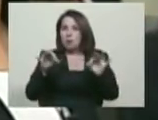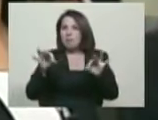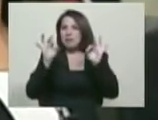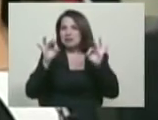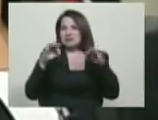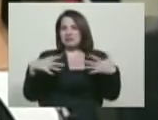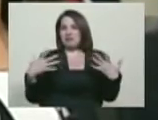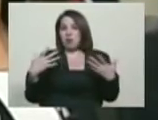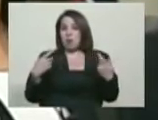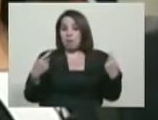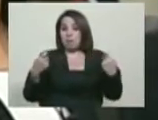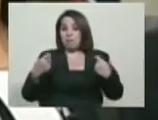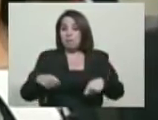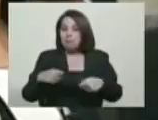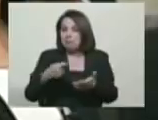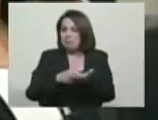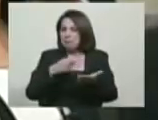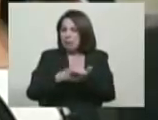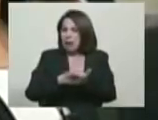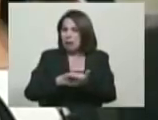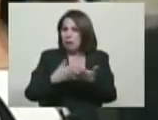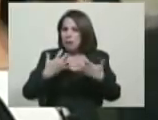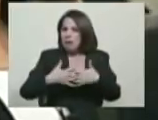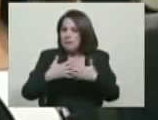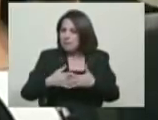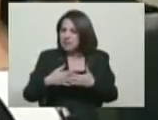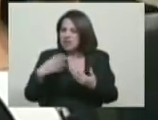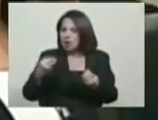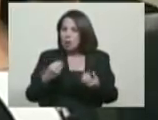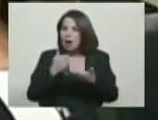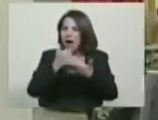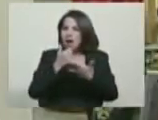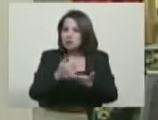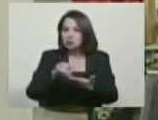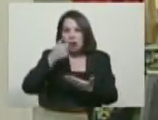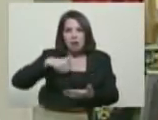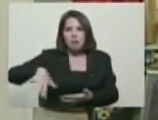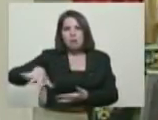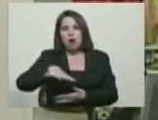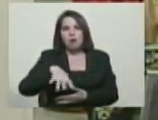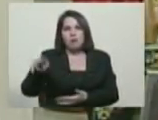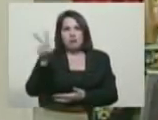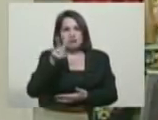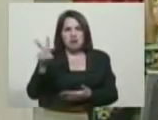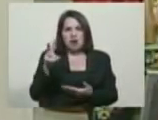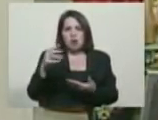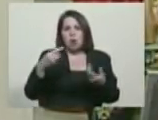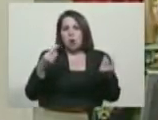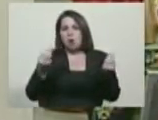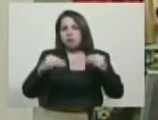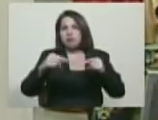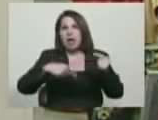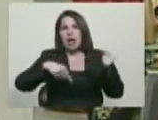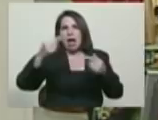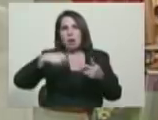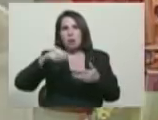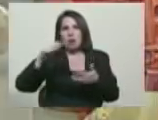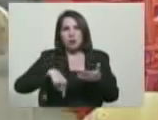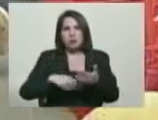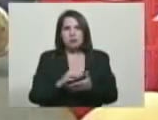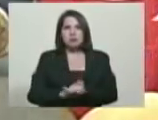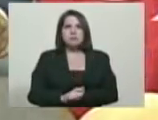esas inversiones podría impactar la vida cotidiana venezolana. Venezuela está